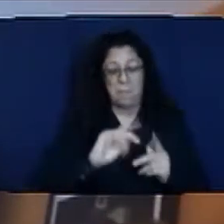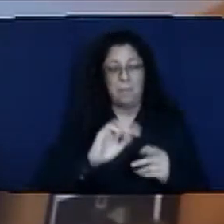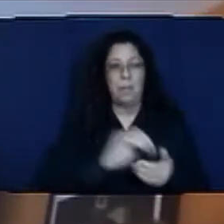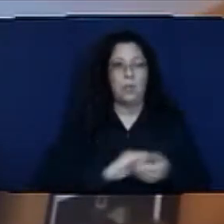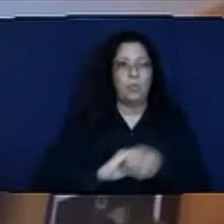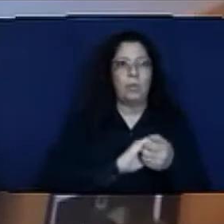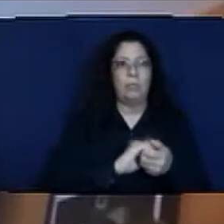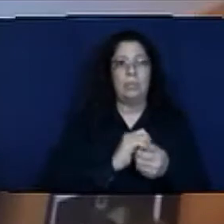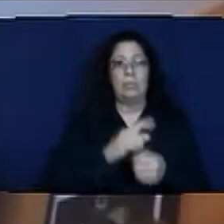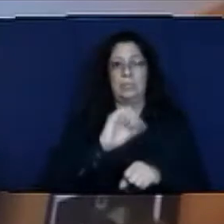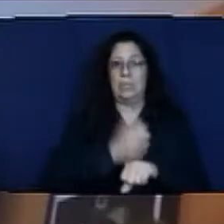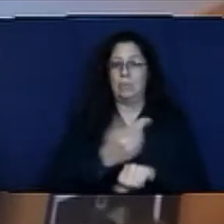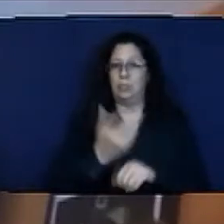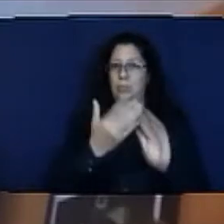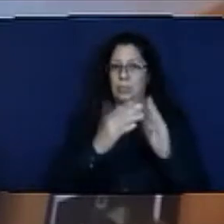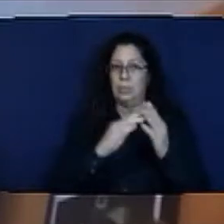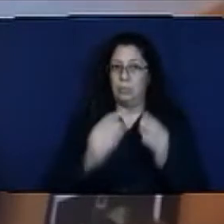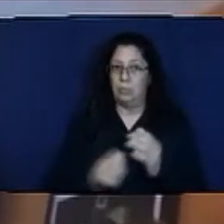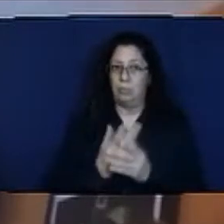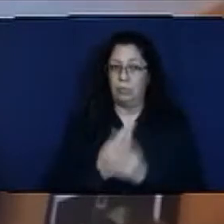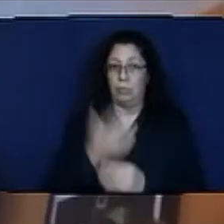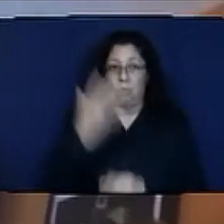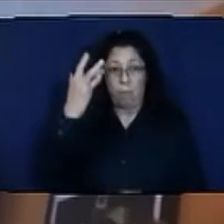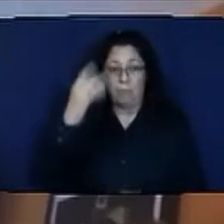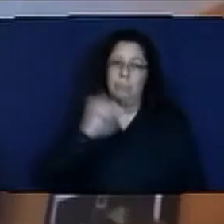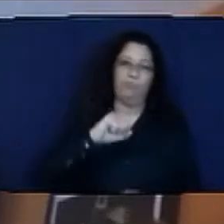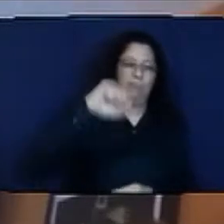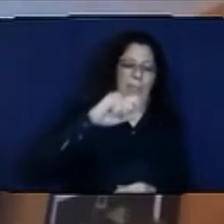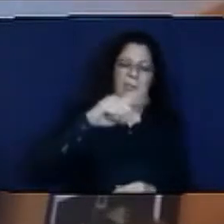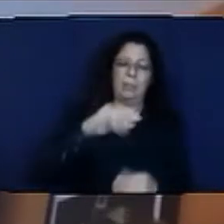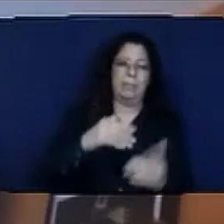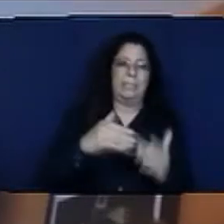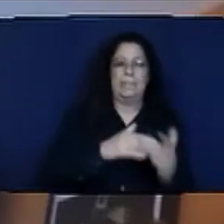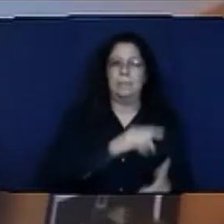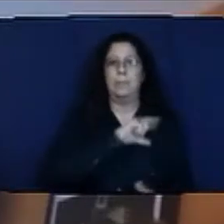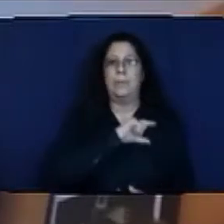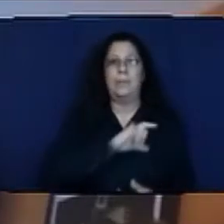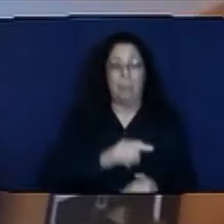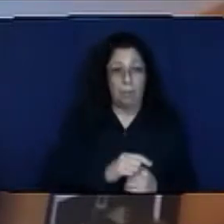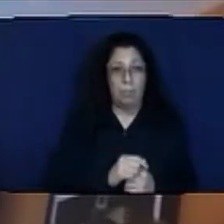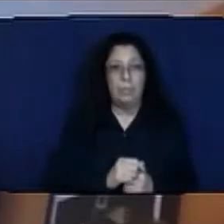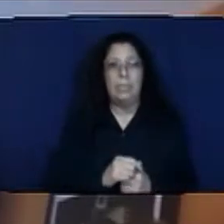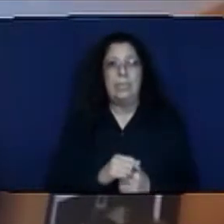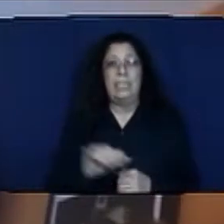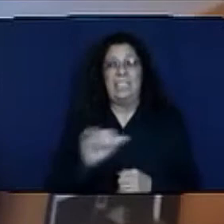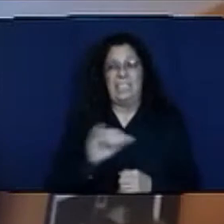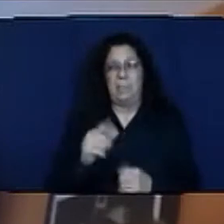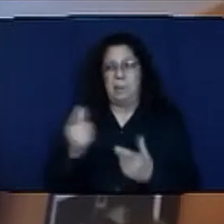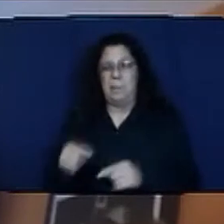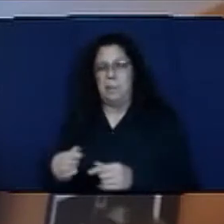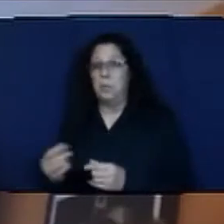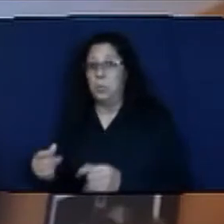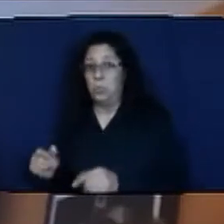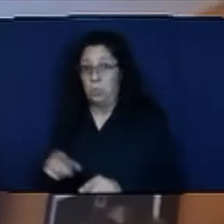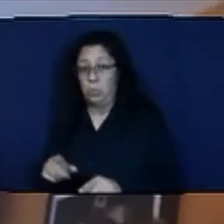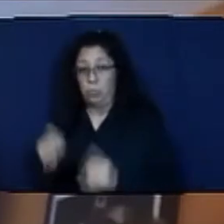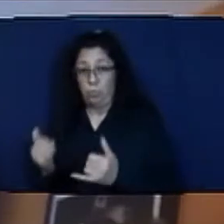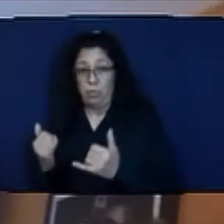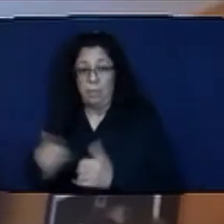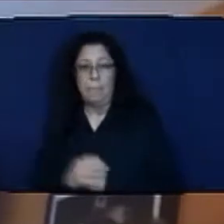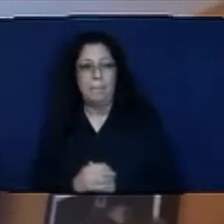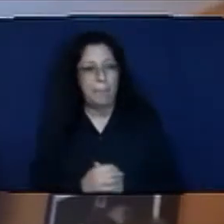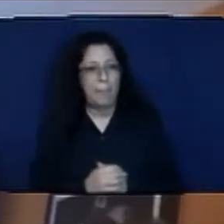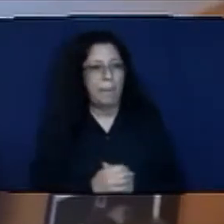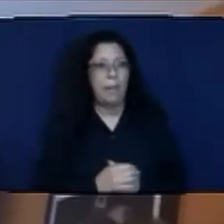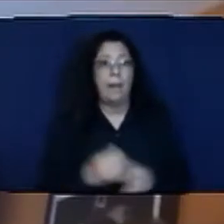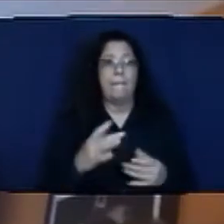se vive en estos momentos. A Farm for Meme habla sobre la posibilidad de imaginar un nuevo mundo en el